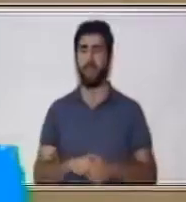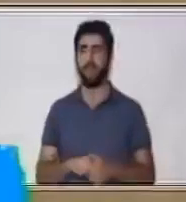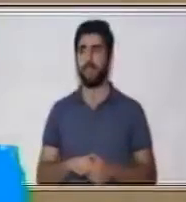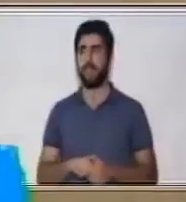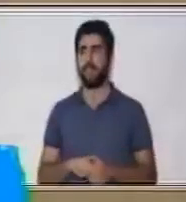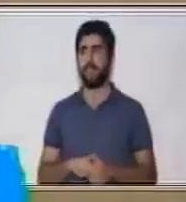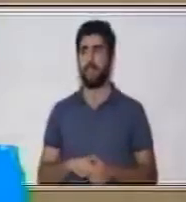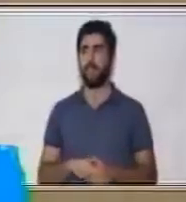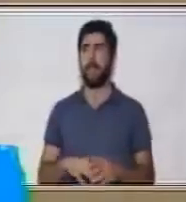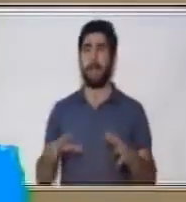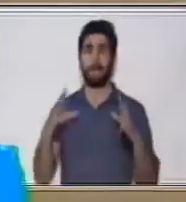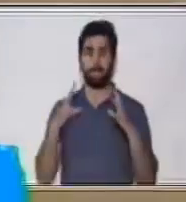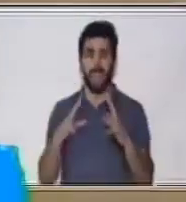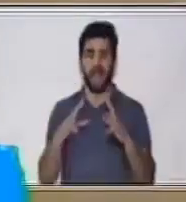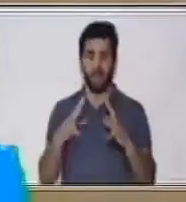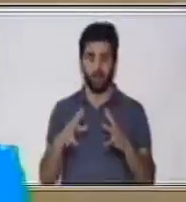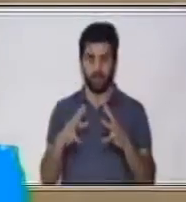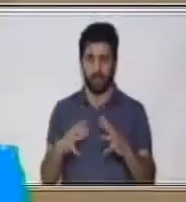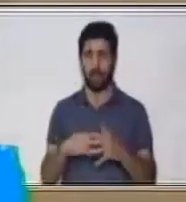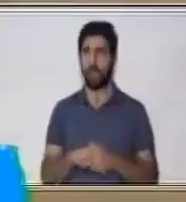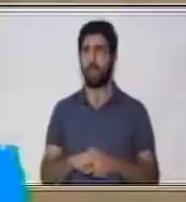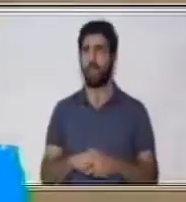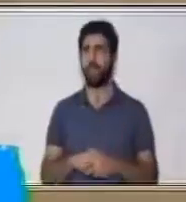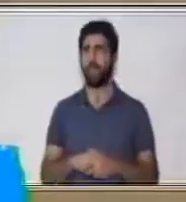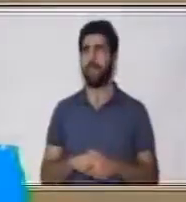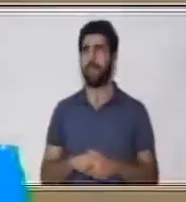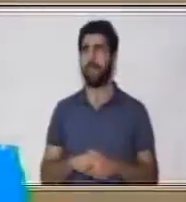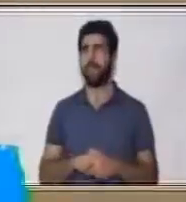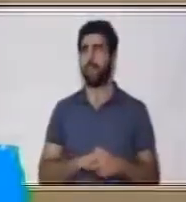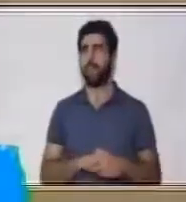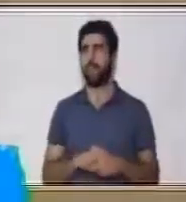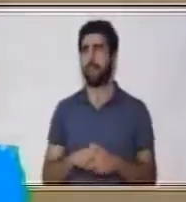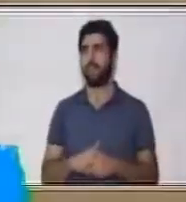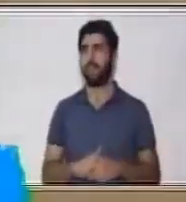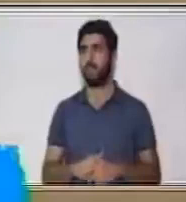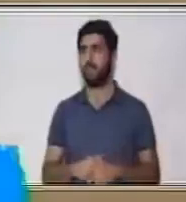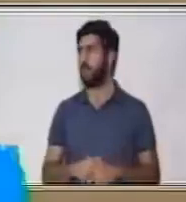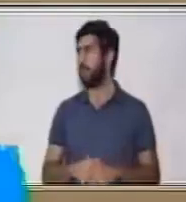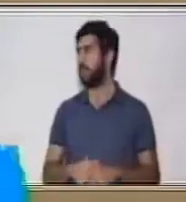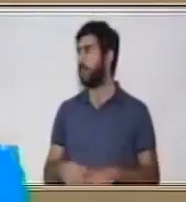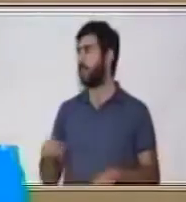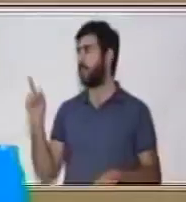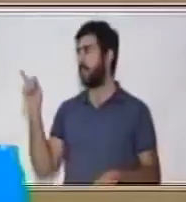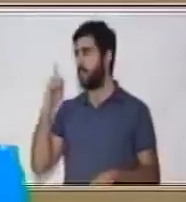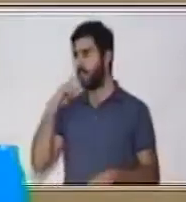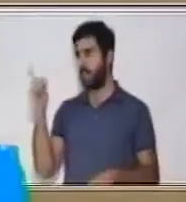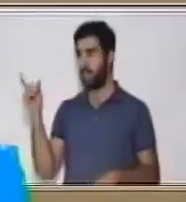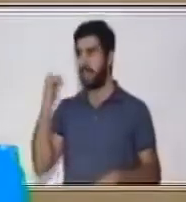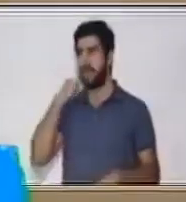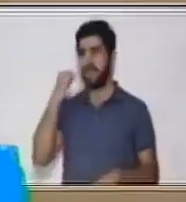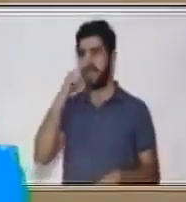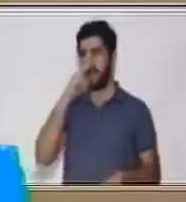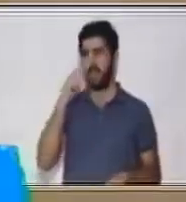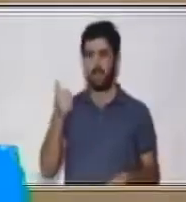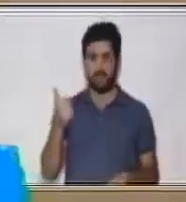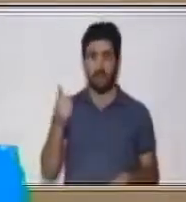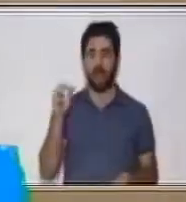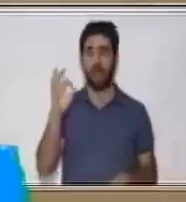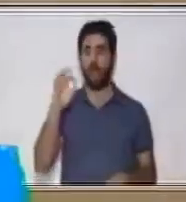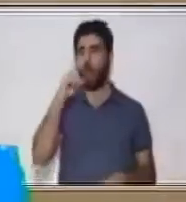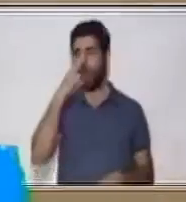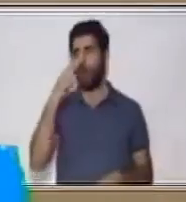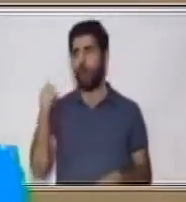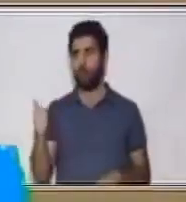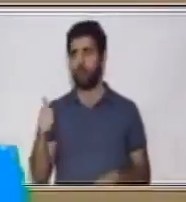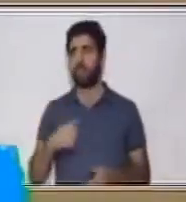pelota. Tenemos aquí resaltado ita para el diminutivo, ota para el